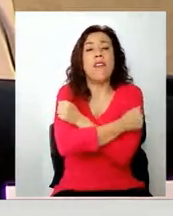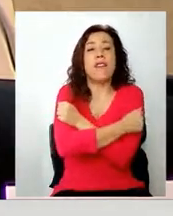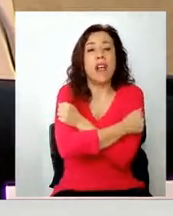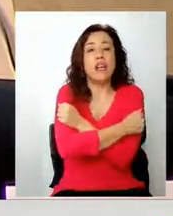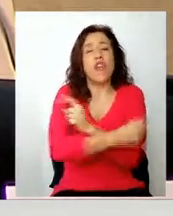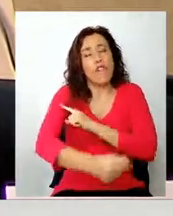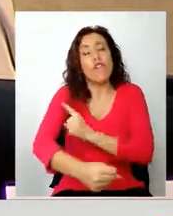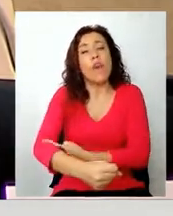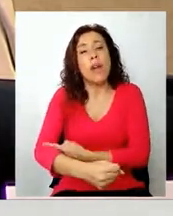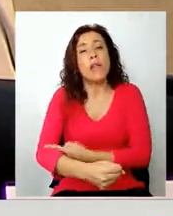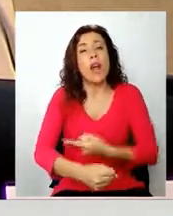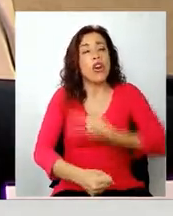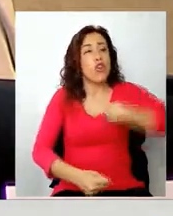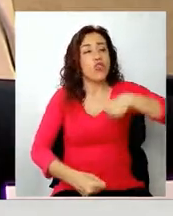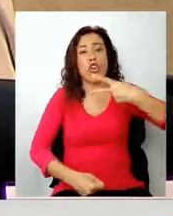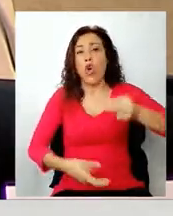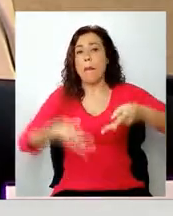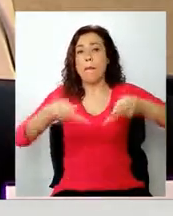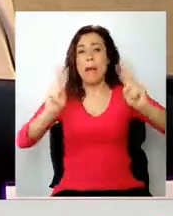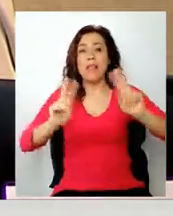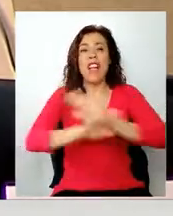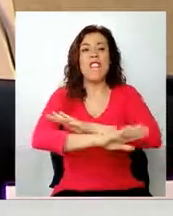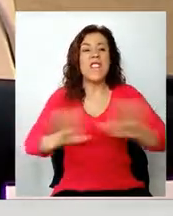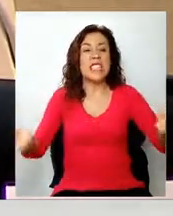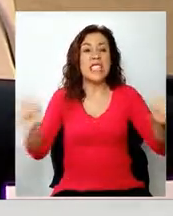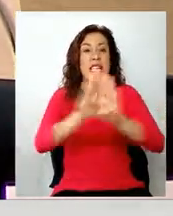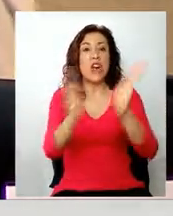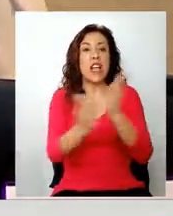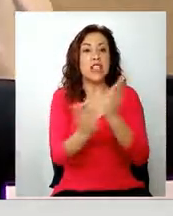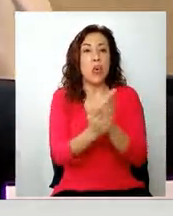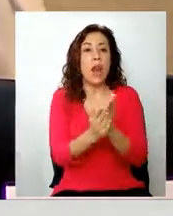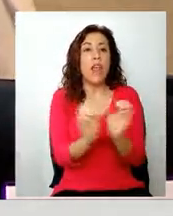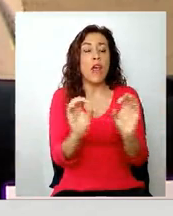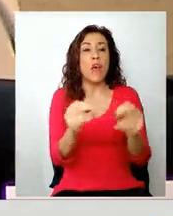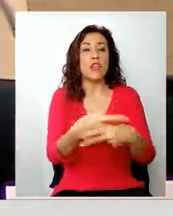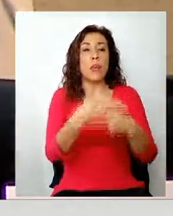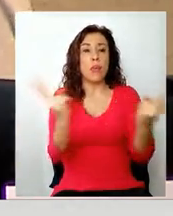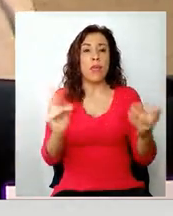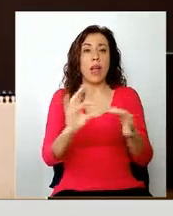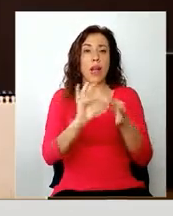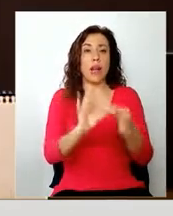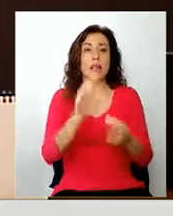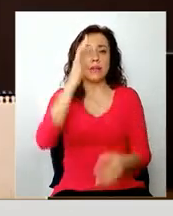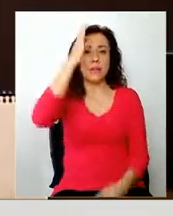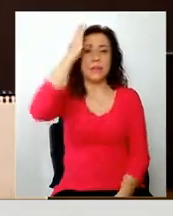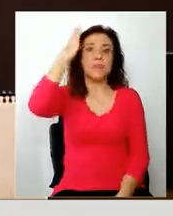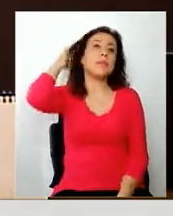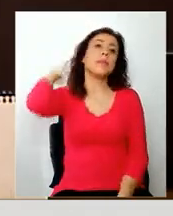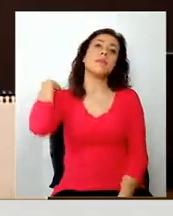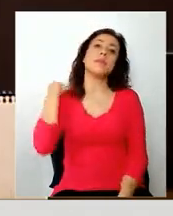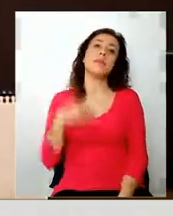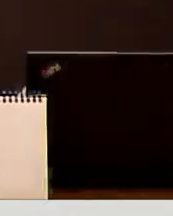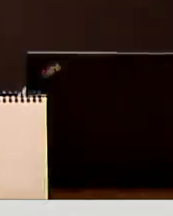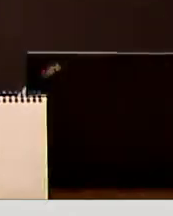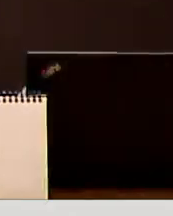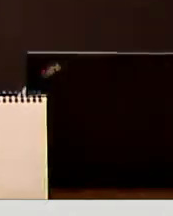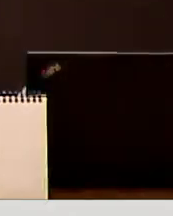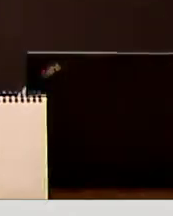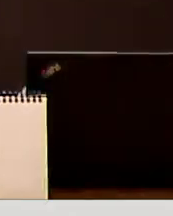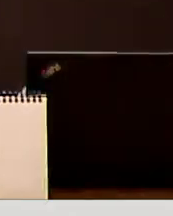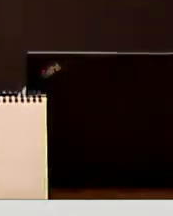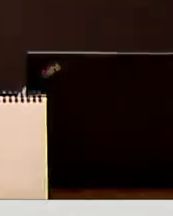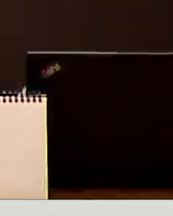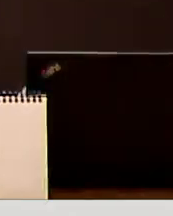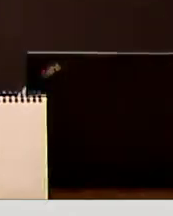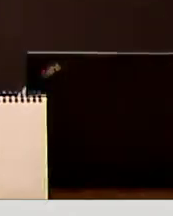vamos a permitir que se elimine un establecimiento de Educación Pública gracias muchas gracias a ustedes diputada Placencia a continuación